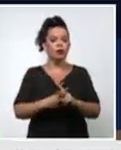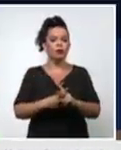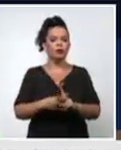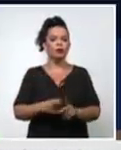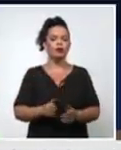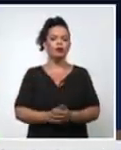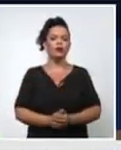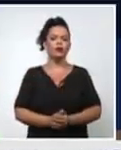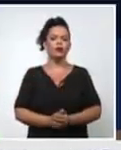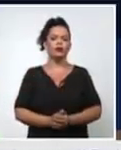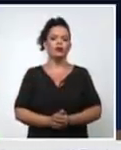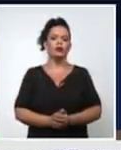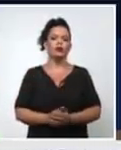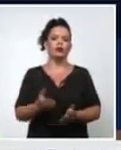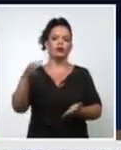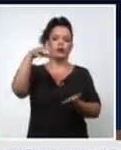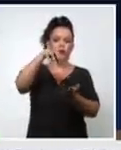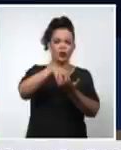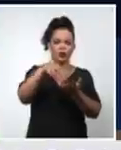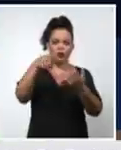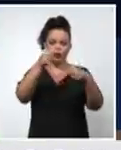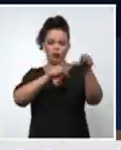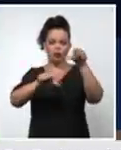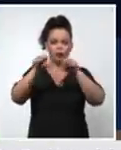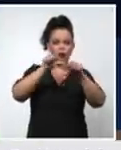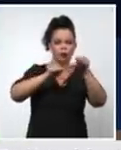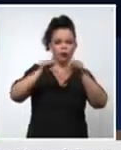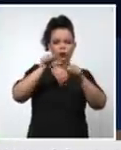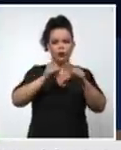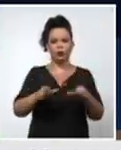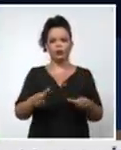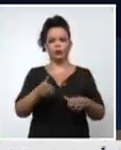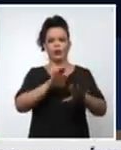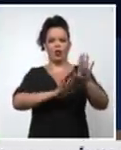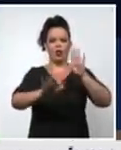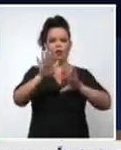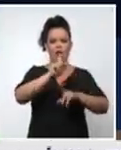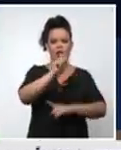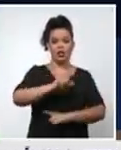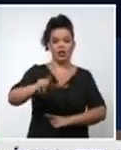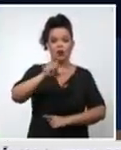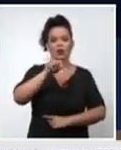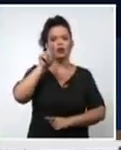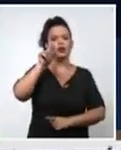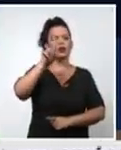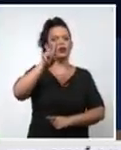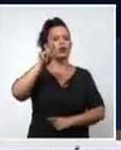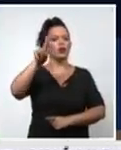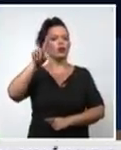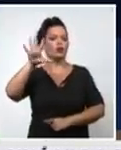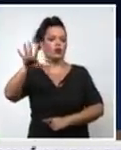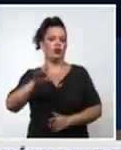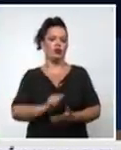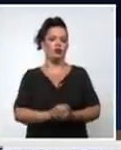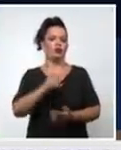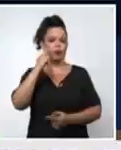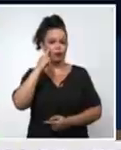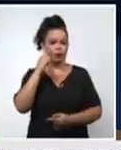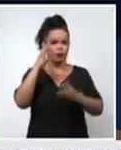país, 115. Como resultado del análisis de estas 3.502 muestras,